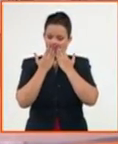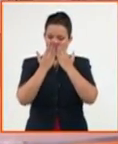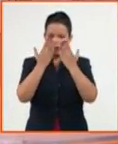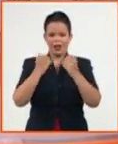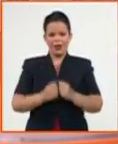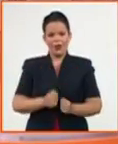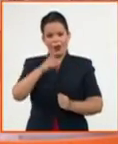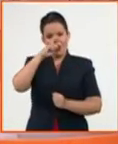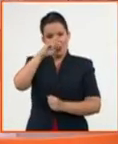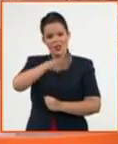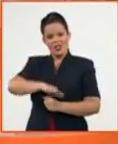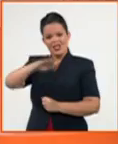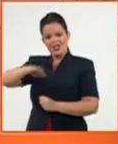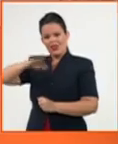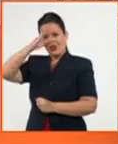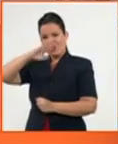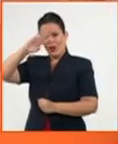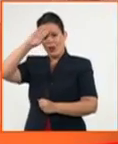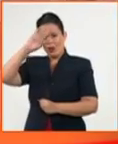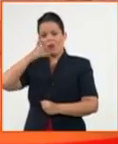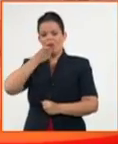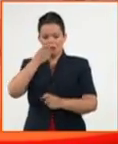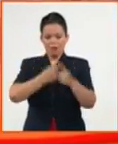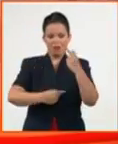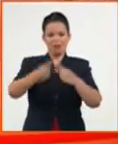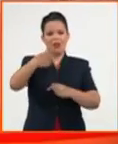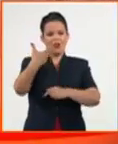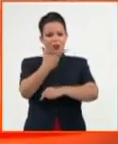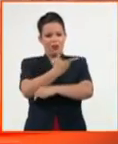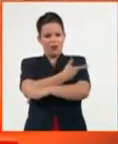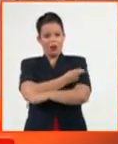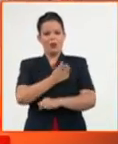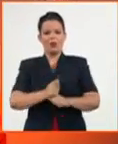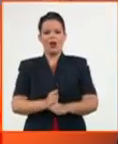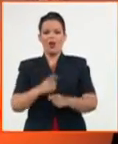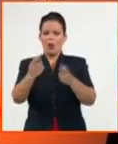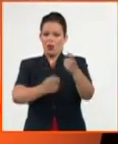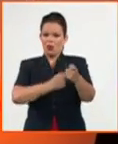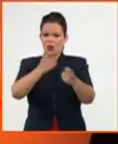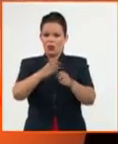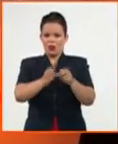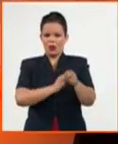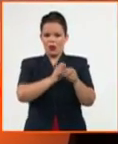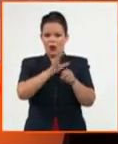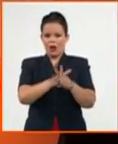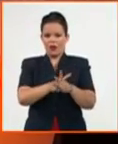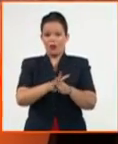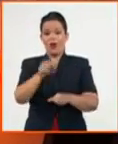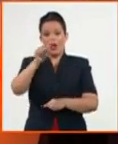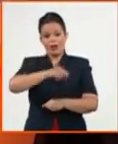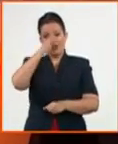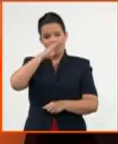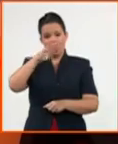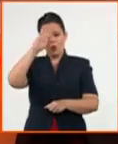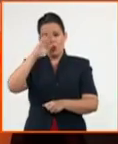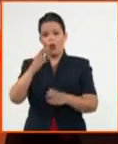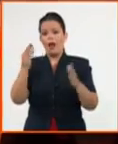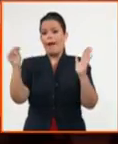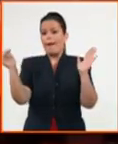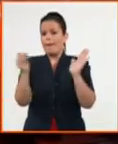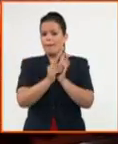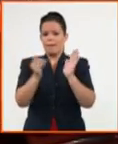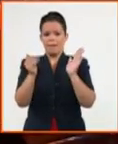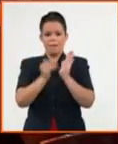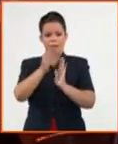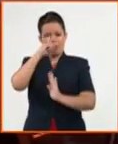puedan ser vacunados contra esta enfermedad que en cuba ya ha infectado a miles de niños y que en el mundo hoy es la gran